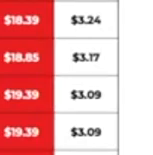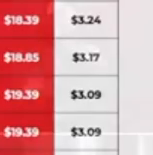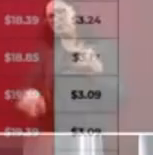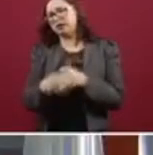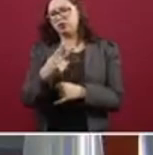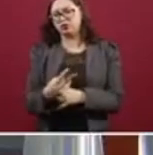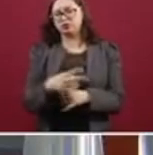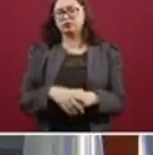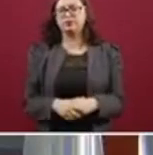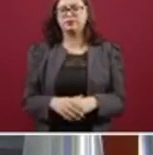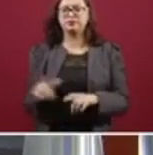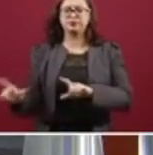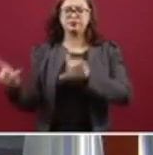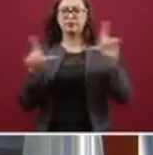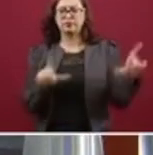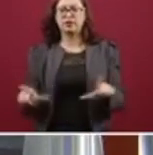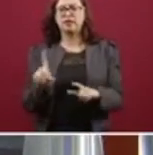de 2 pesos con 99 centavos. Nos vamos al diésel,